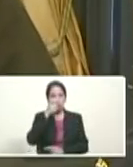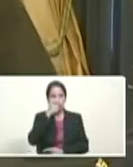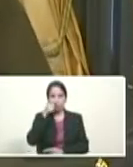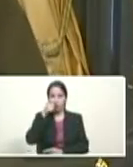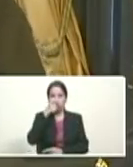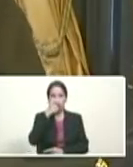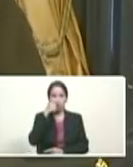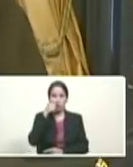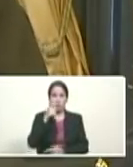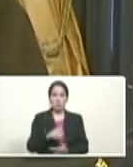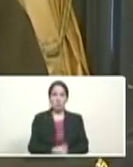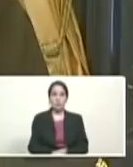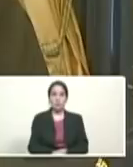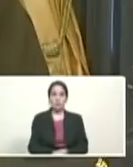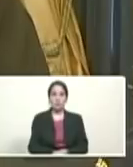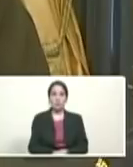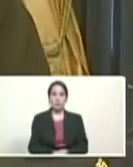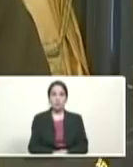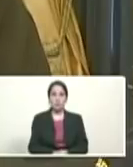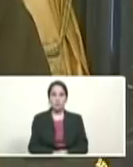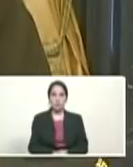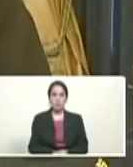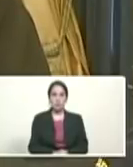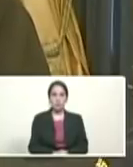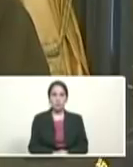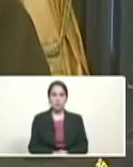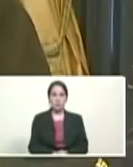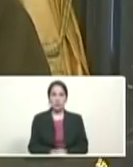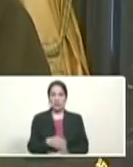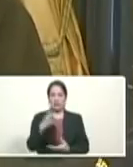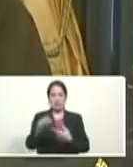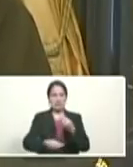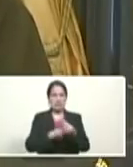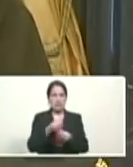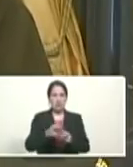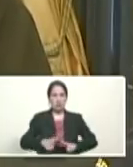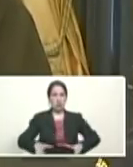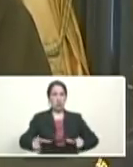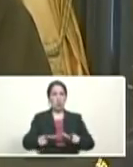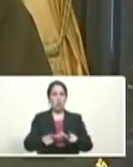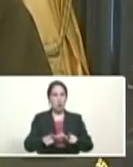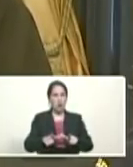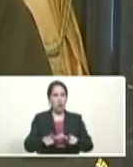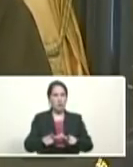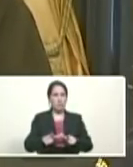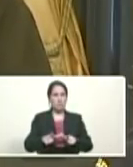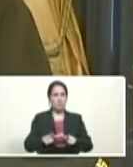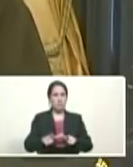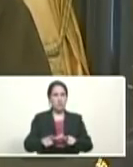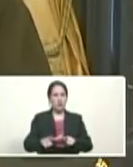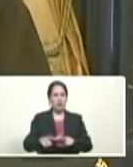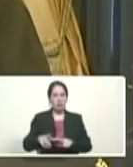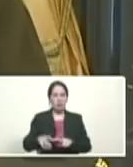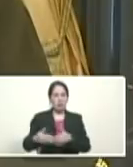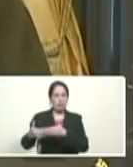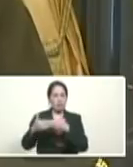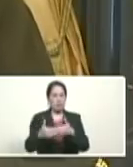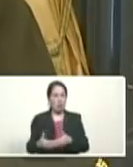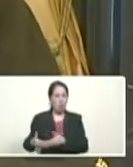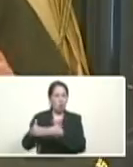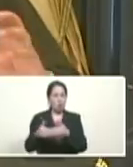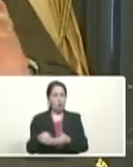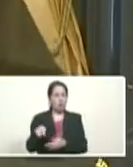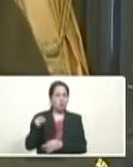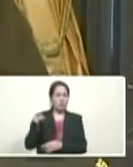hasta que se realizó desde la ciudad de houston texas y desde la ciudad de chicago